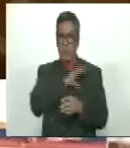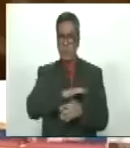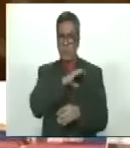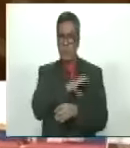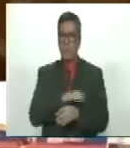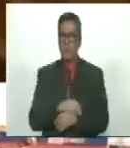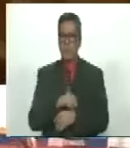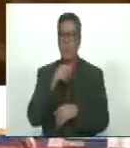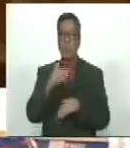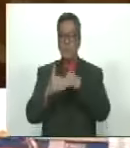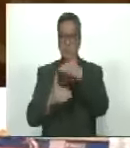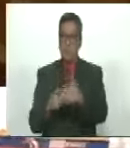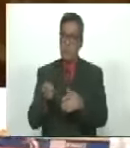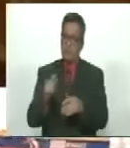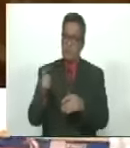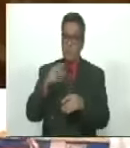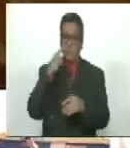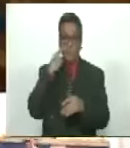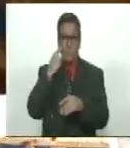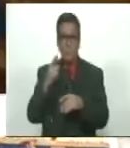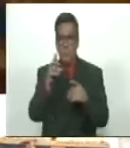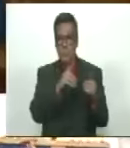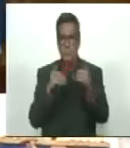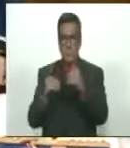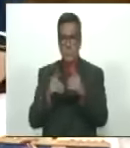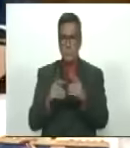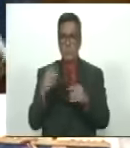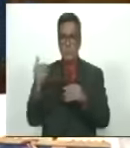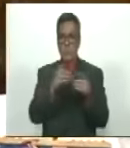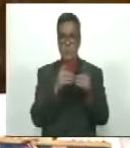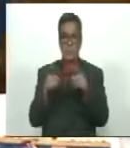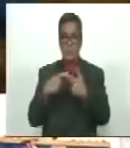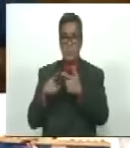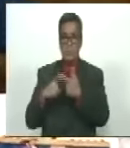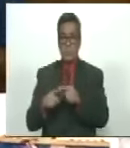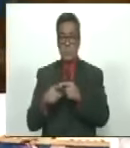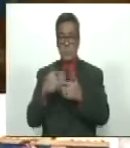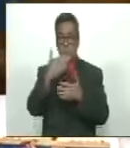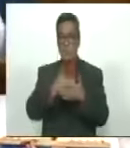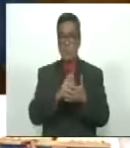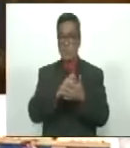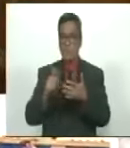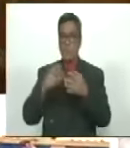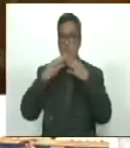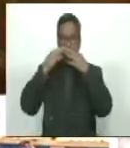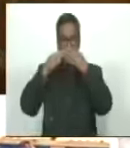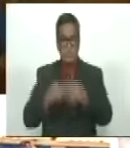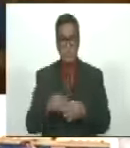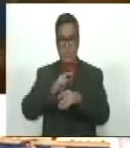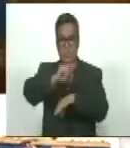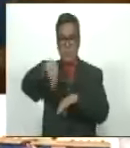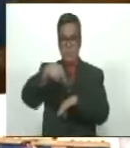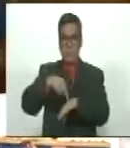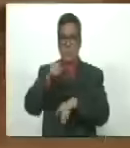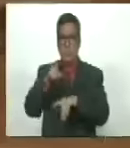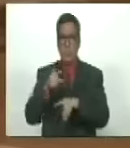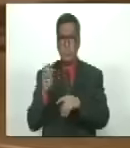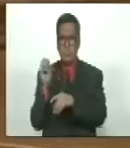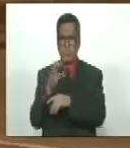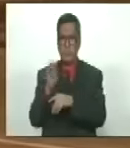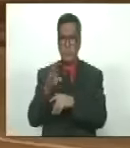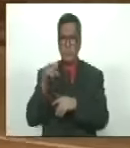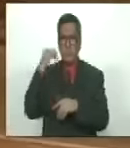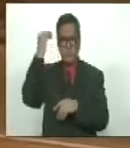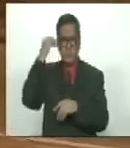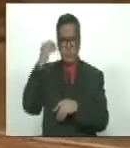y bueno, iremos agregando. Vemos cómo en el debate se han venido dando diferentes propuestas, y y estamos seguros que a nivel nacional. Hay un correo que está